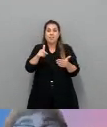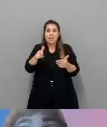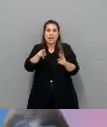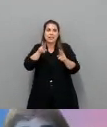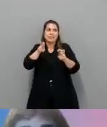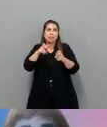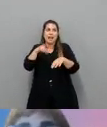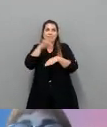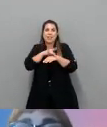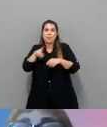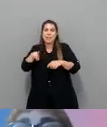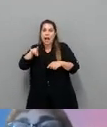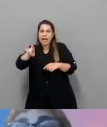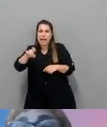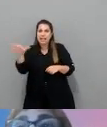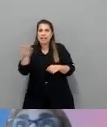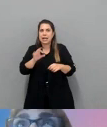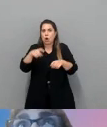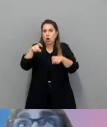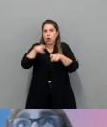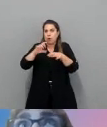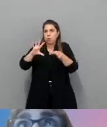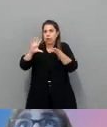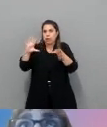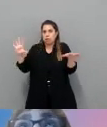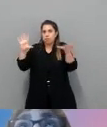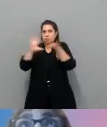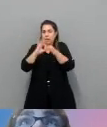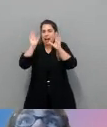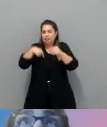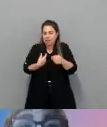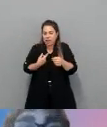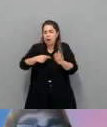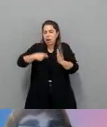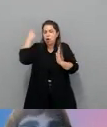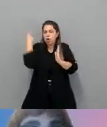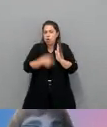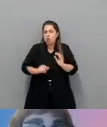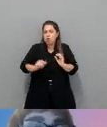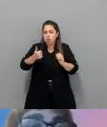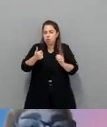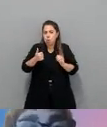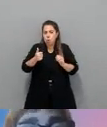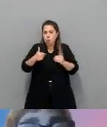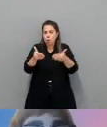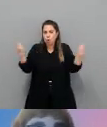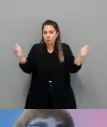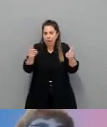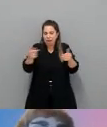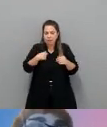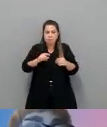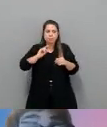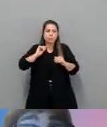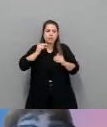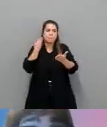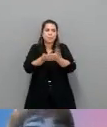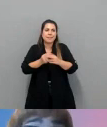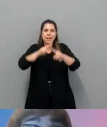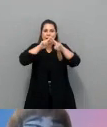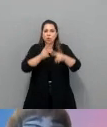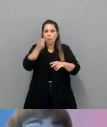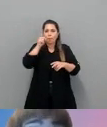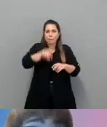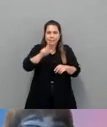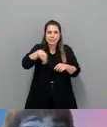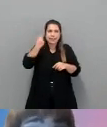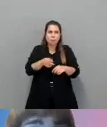cáncer y otras circunstancias, ¿vale? Entonces, entran a valorar más. Entonces, al inicio, pues nos piden una primera revisión al mes, luego una segunda a los 2 meses, pero